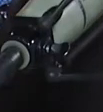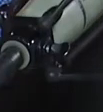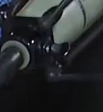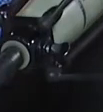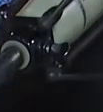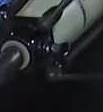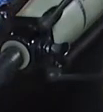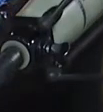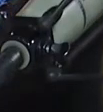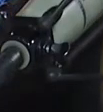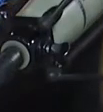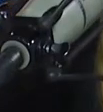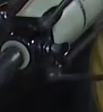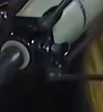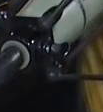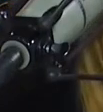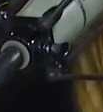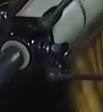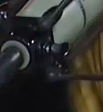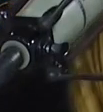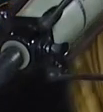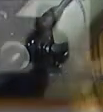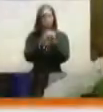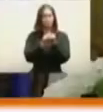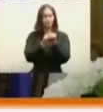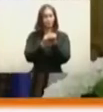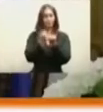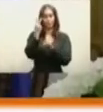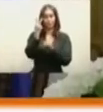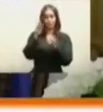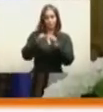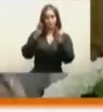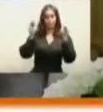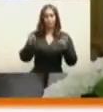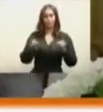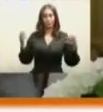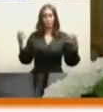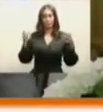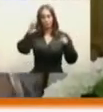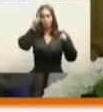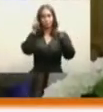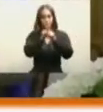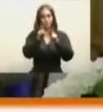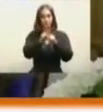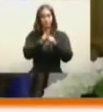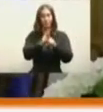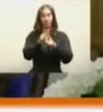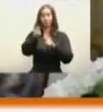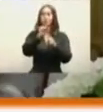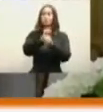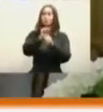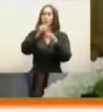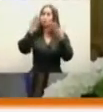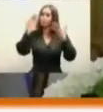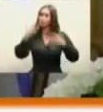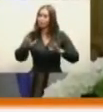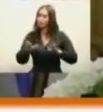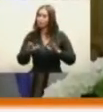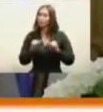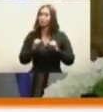este grupo de estudiantes se encuentran en un nivel o en un estado de vulnerabilidad al agua